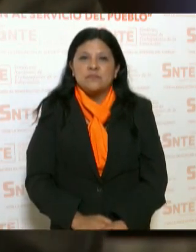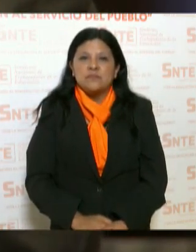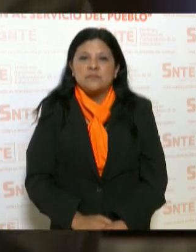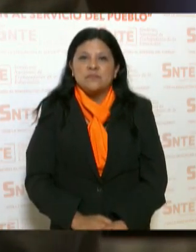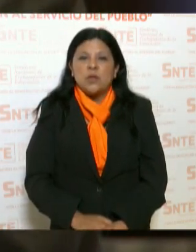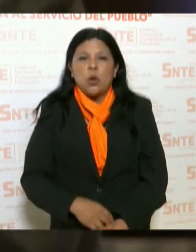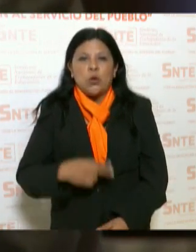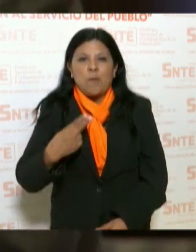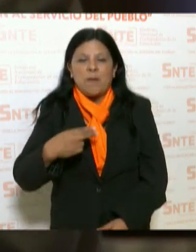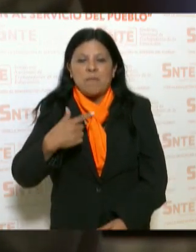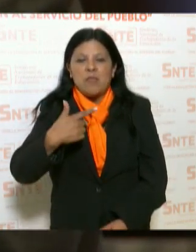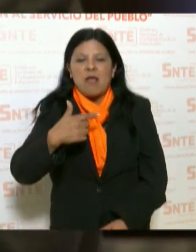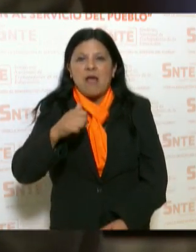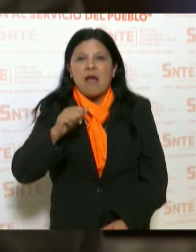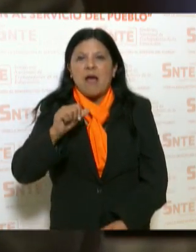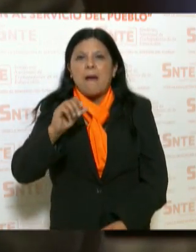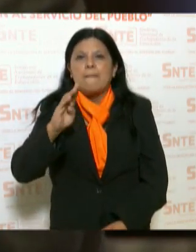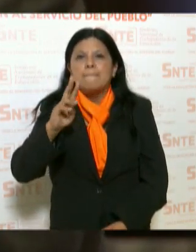Gabriela Mistral,